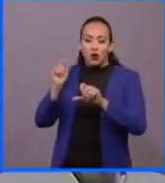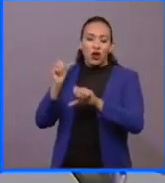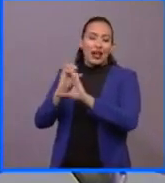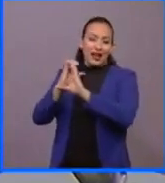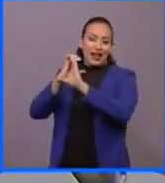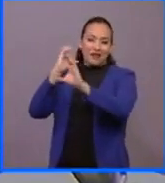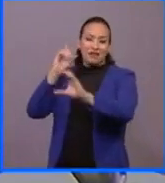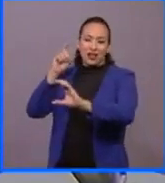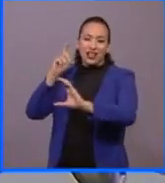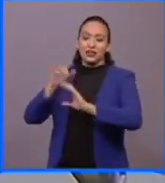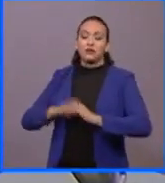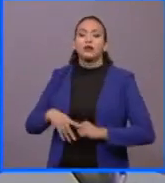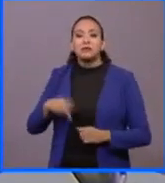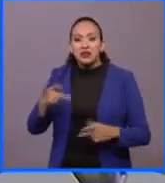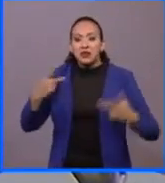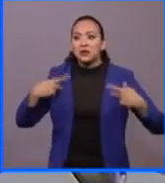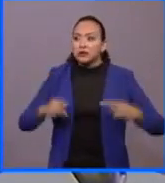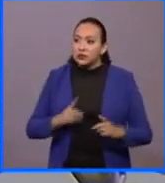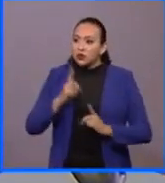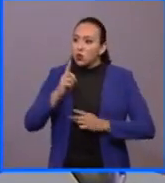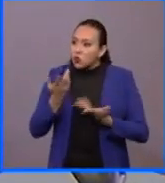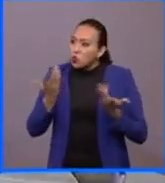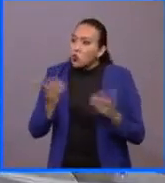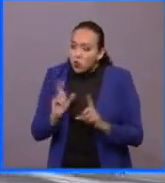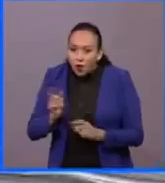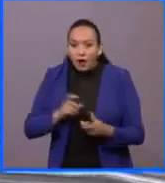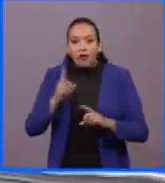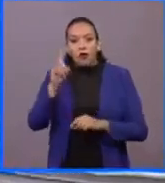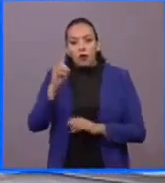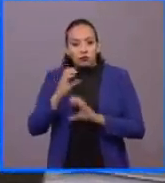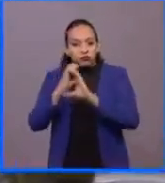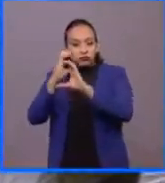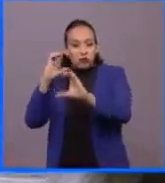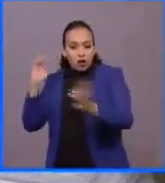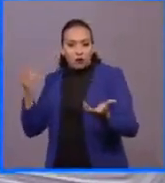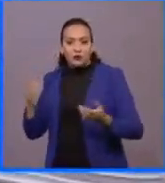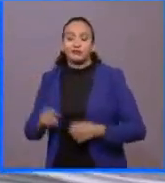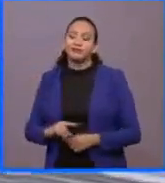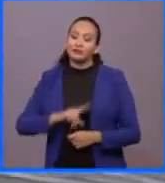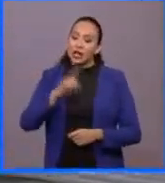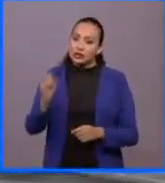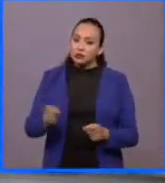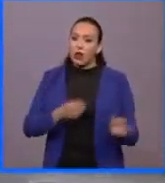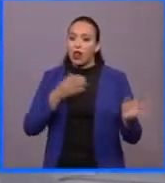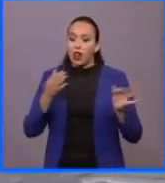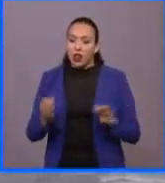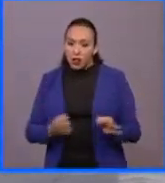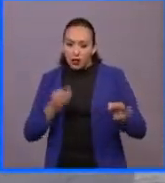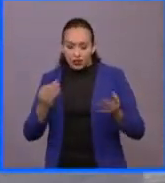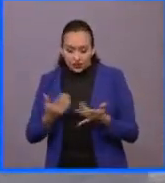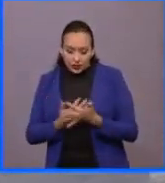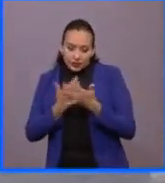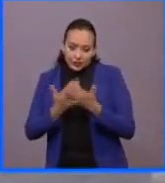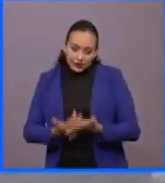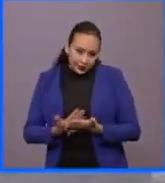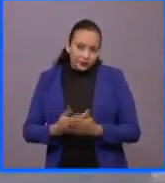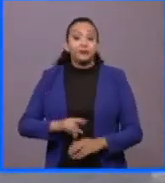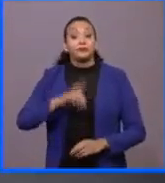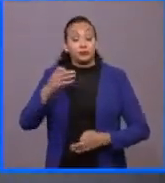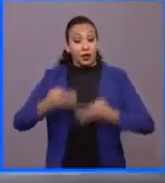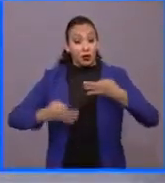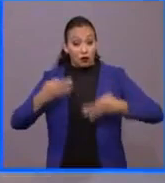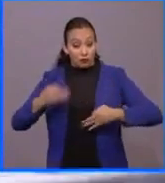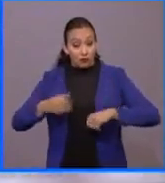pero los habitantes continuaron en la incertidumbre jurídica. Tras ello, el primer tribunal colegiado del 16º